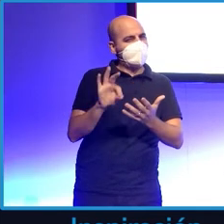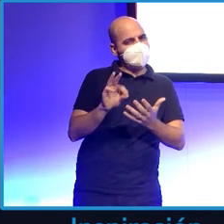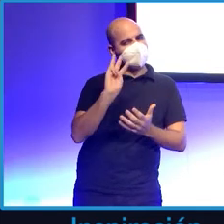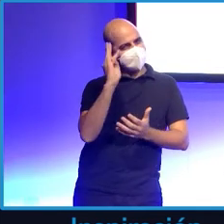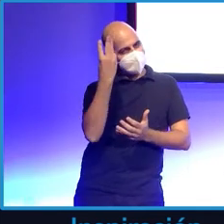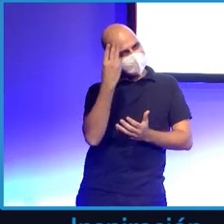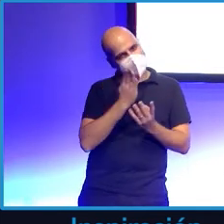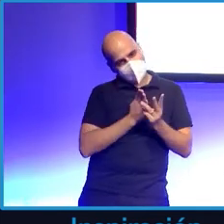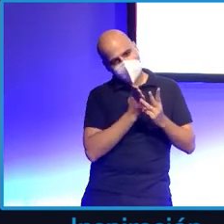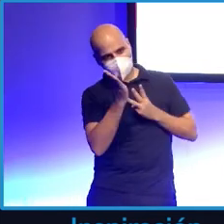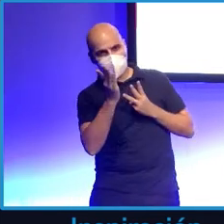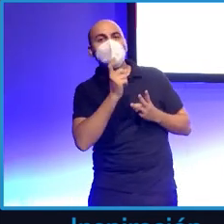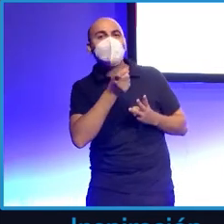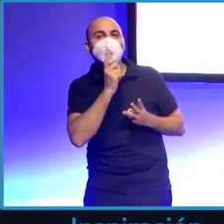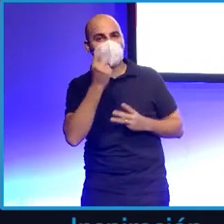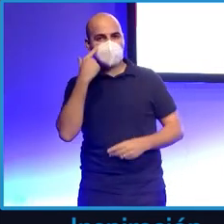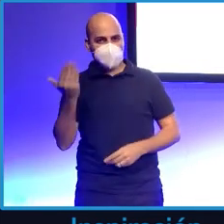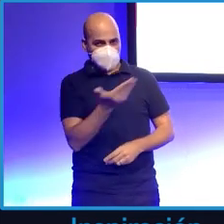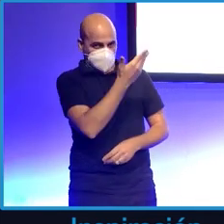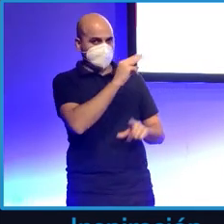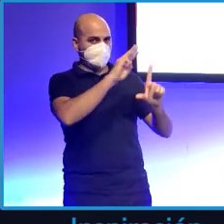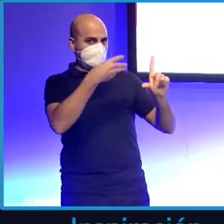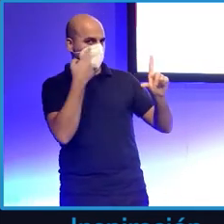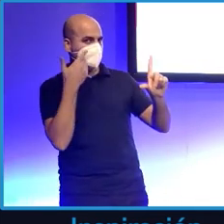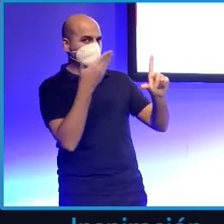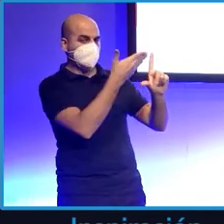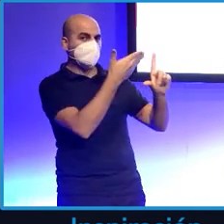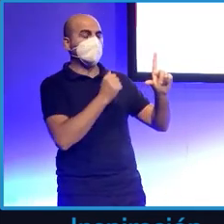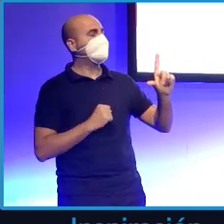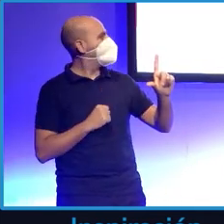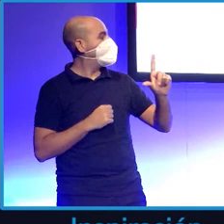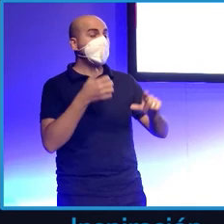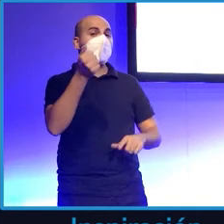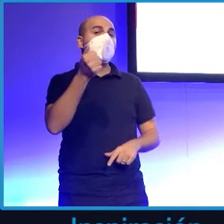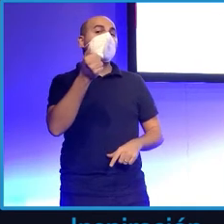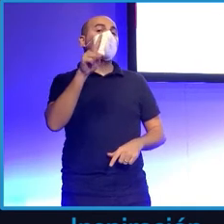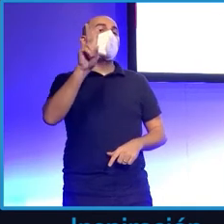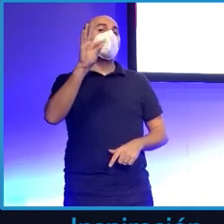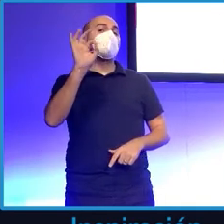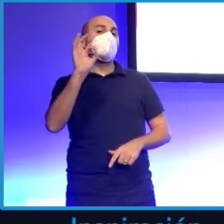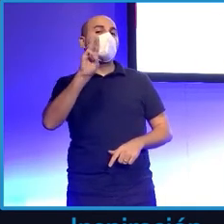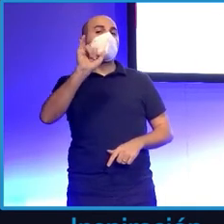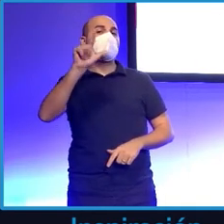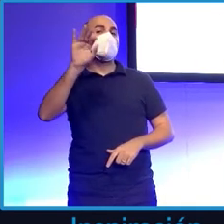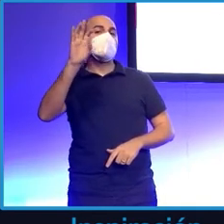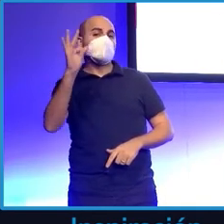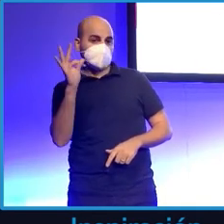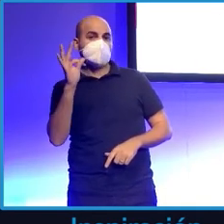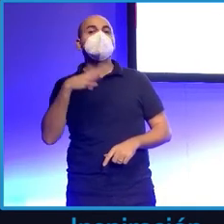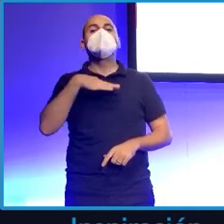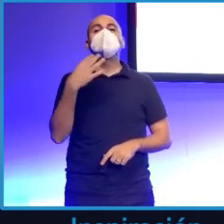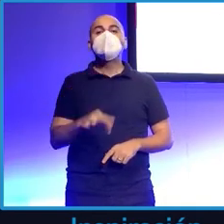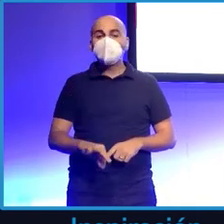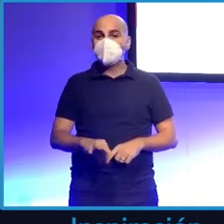os pongo por aquí es un software sea más autopilot en el que tú puedes generar una serie de enlaces automáticos pero no es automático realmente esa turista hacer un texto